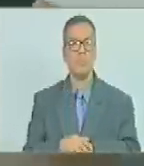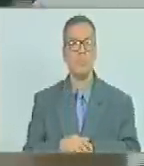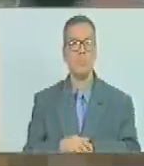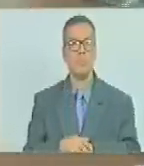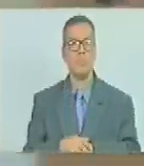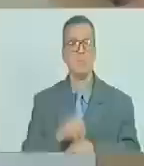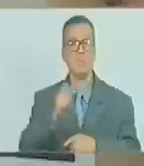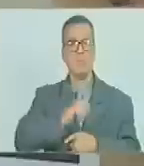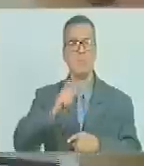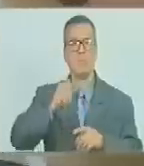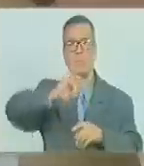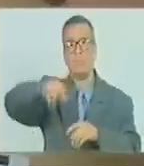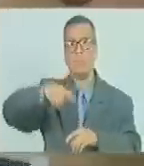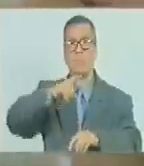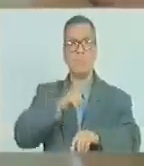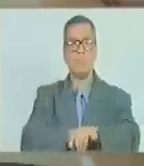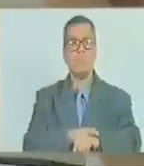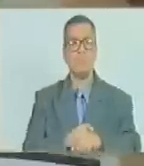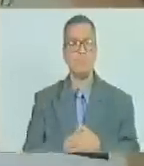y la firma de Juan Guaidó,